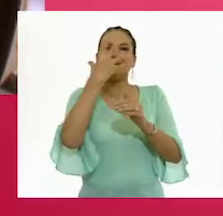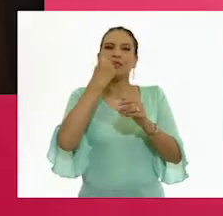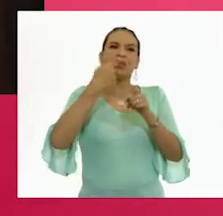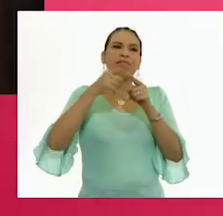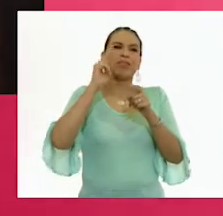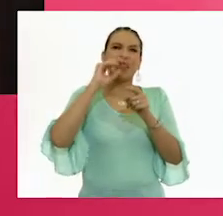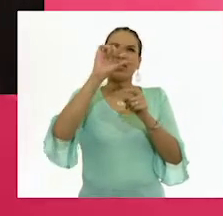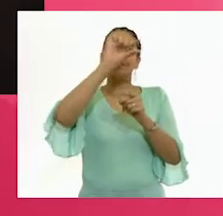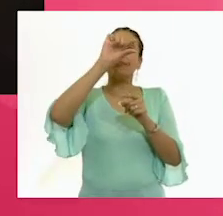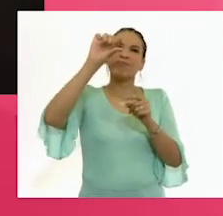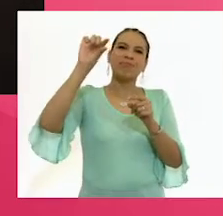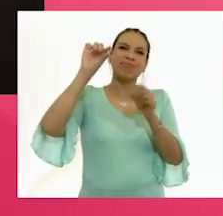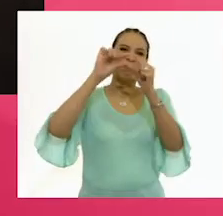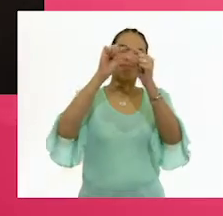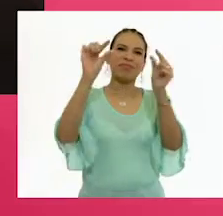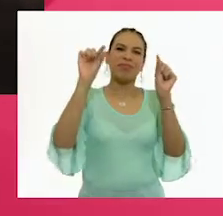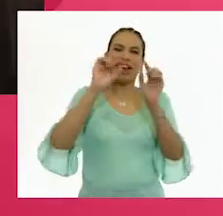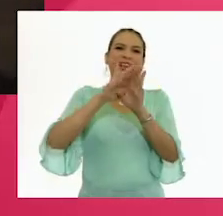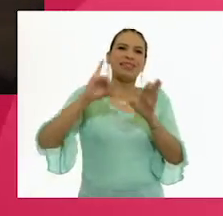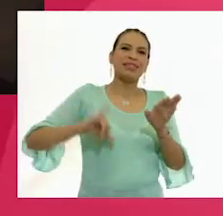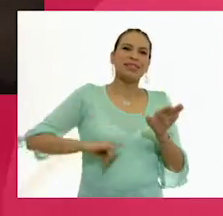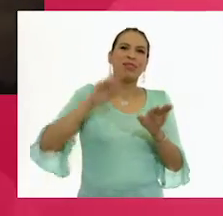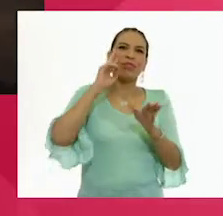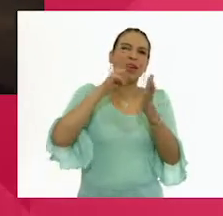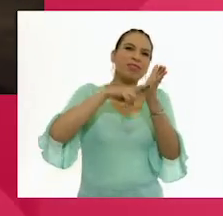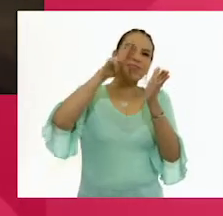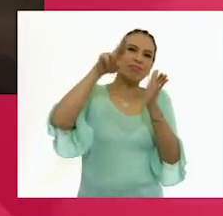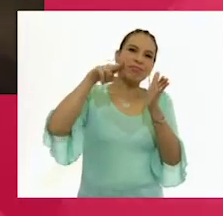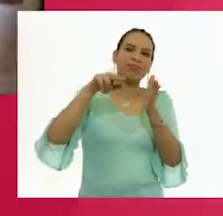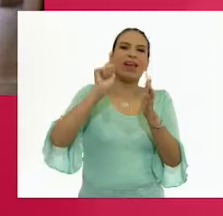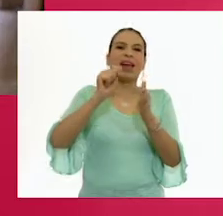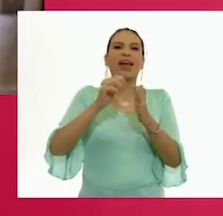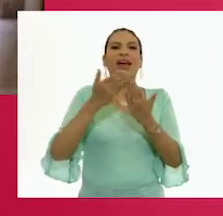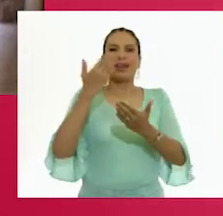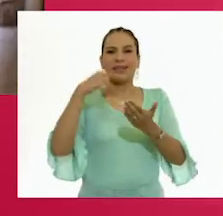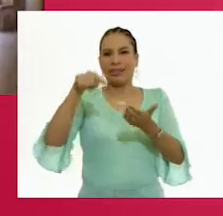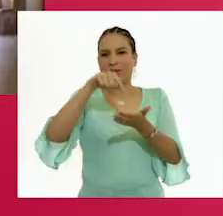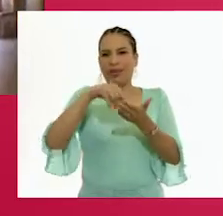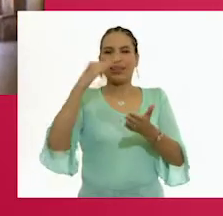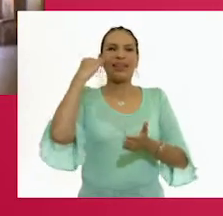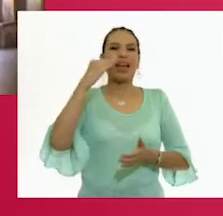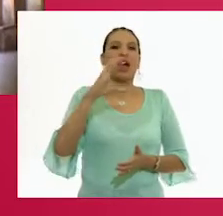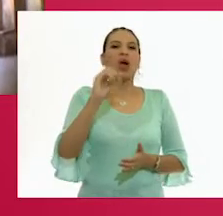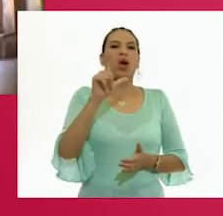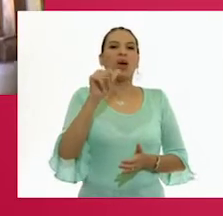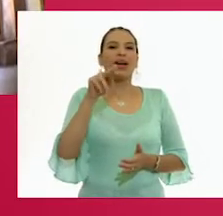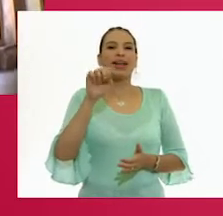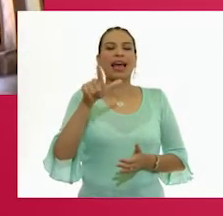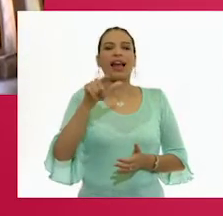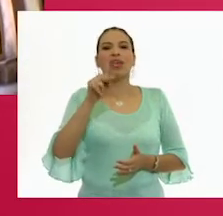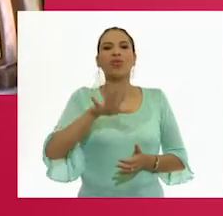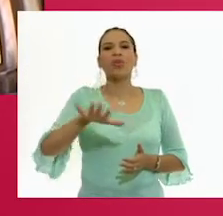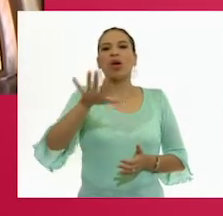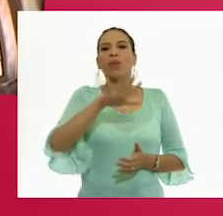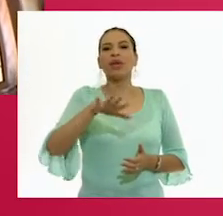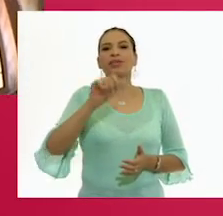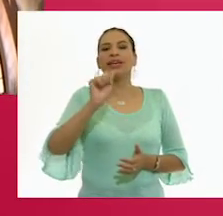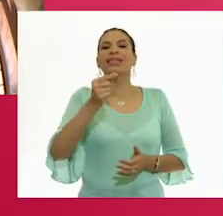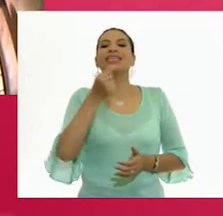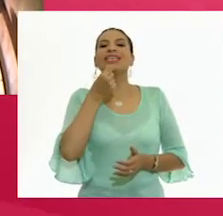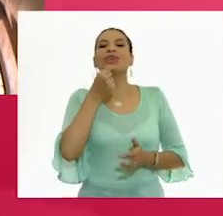cenefa muy interesante, donde se ve la pintura mural que señala el nombre de nuestra provincia. En la época colonial se llamó la provincia del dulce nombre del